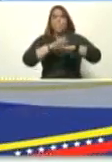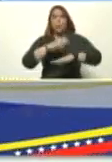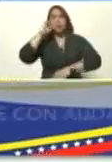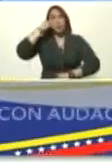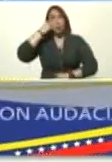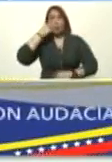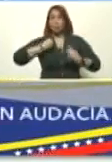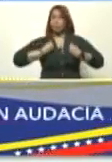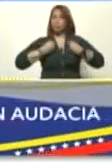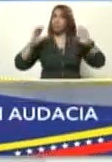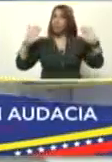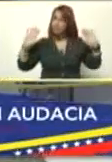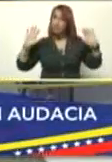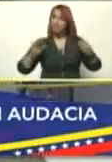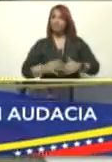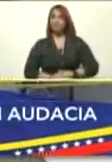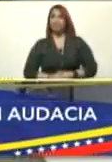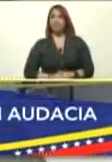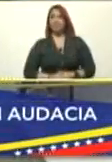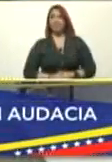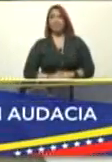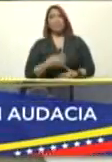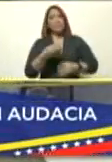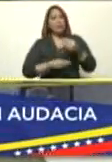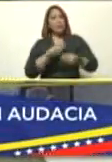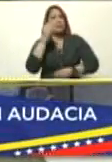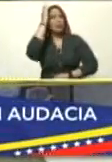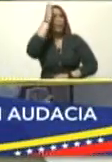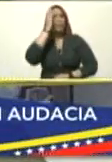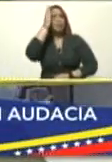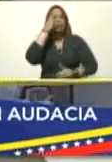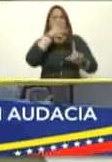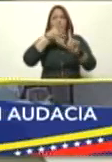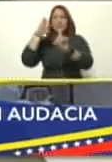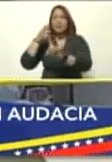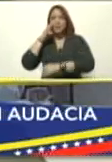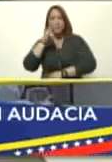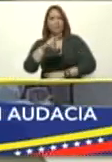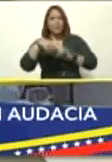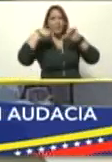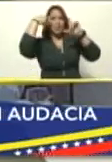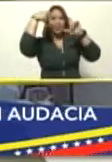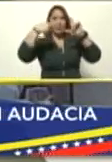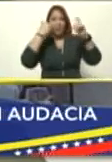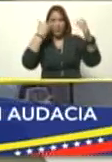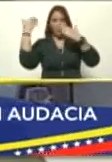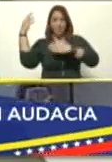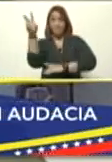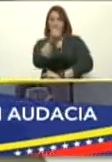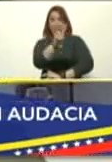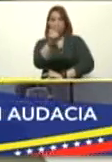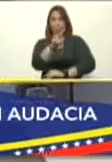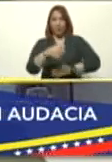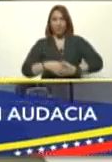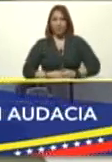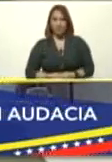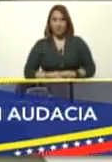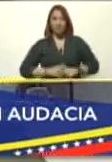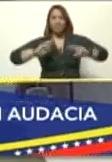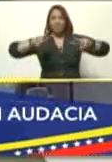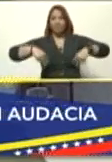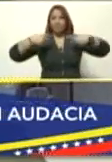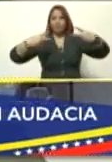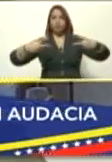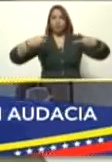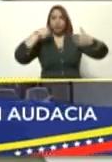recordar es hacer conciencia. Vamos a ver este video, Venezuela a la vanguardia